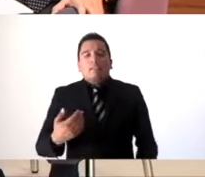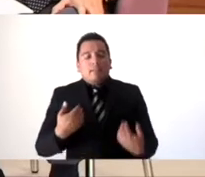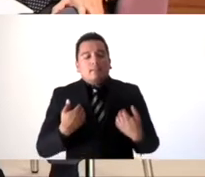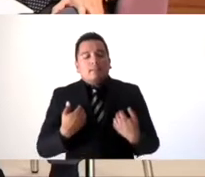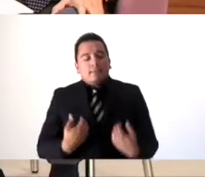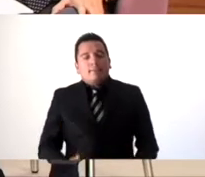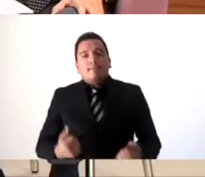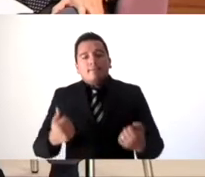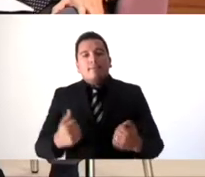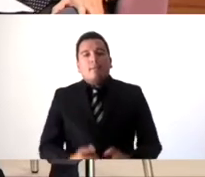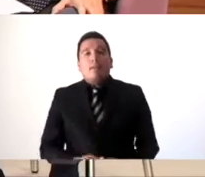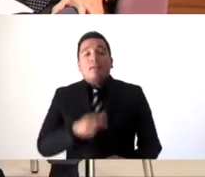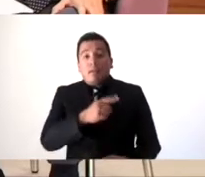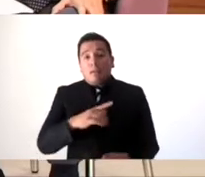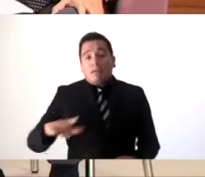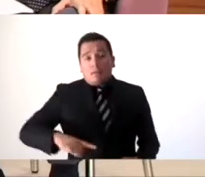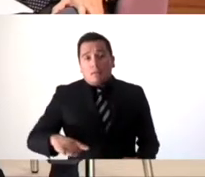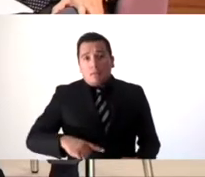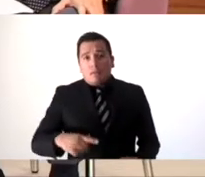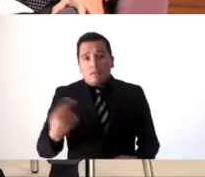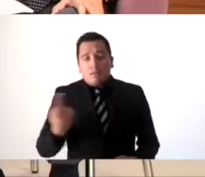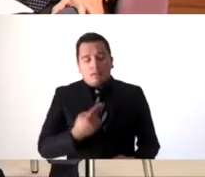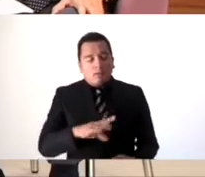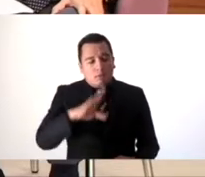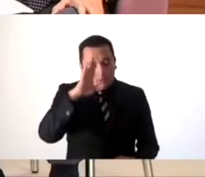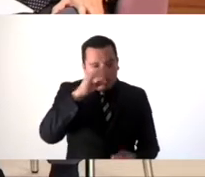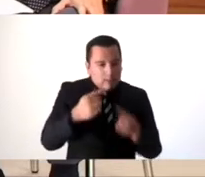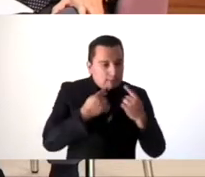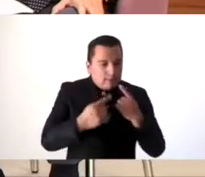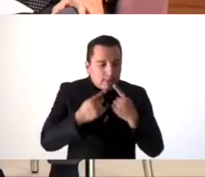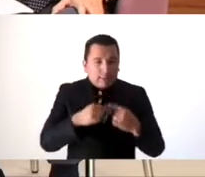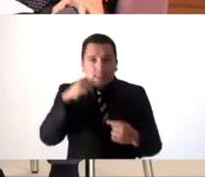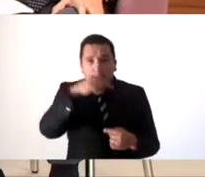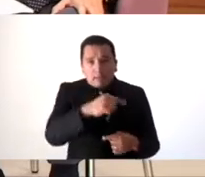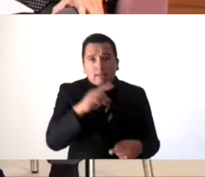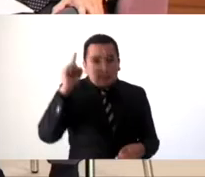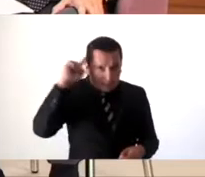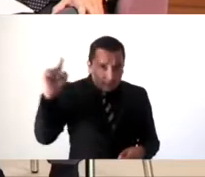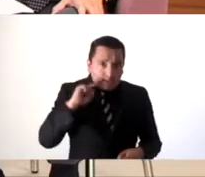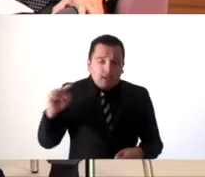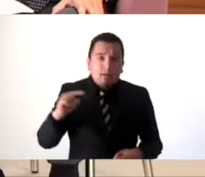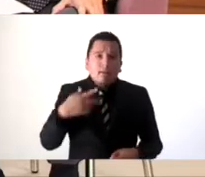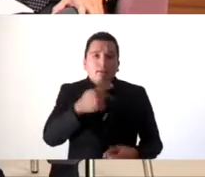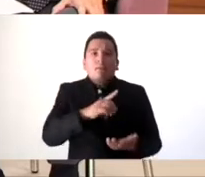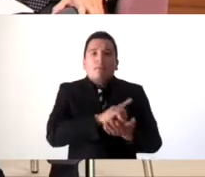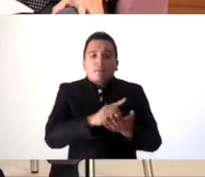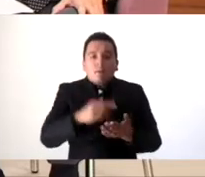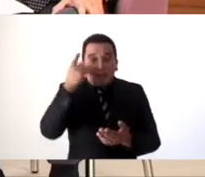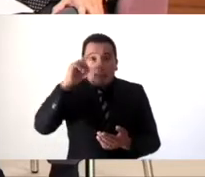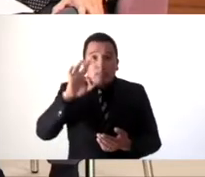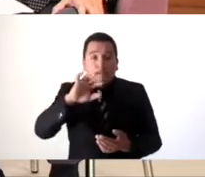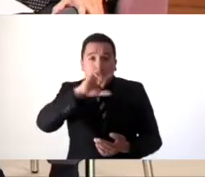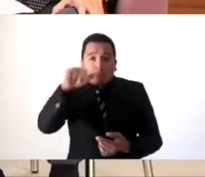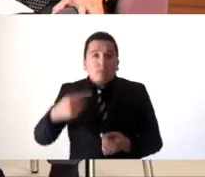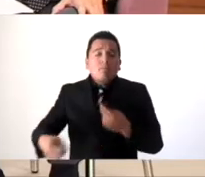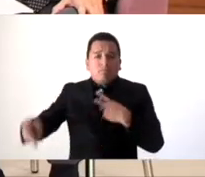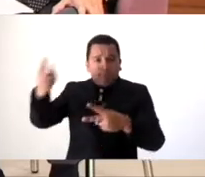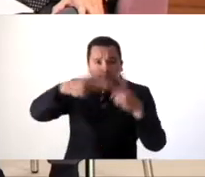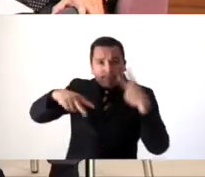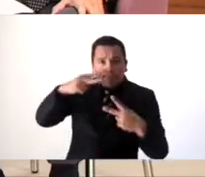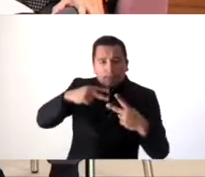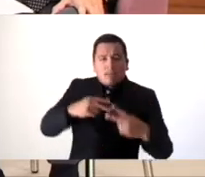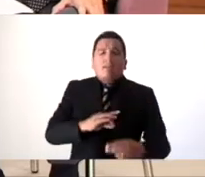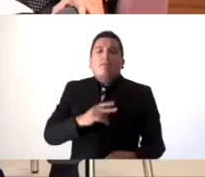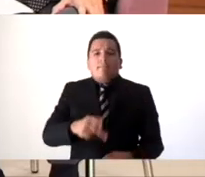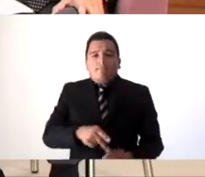visto la necesidad de reconocer dentro de su legislación la importancia de los derechos de quienes migran para que después vuelvan y se vuelvan a integrar a